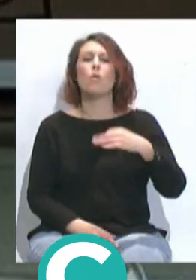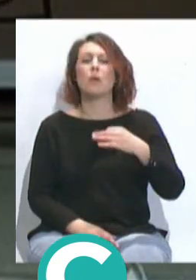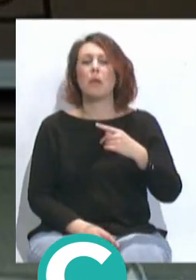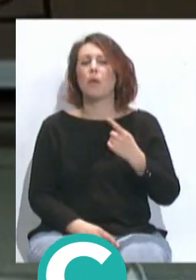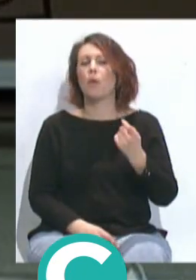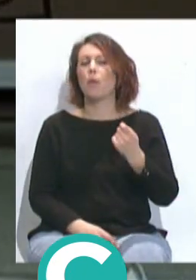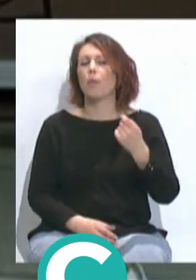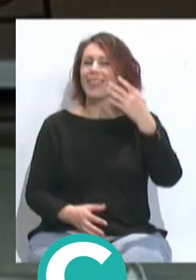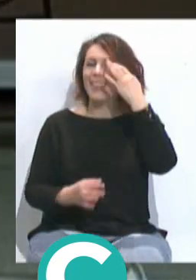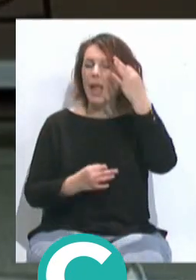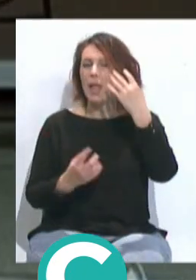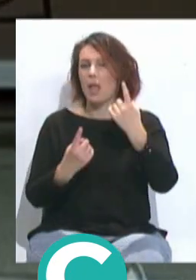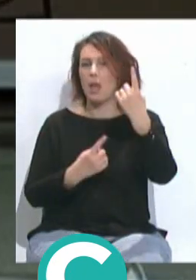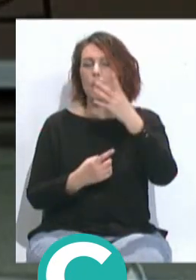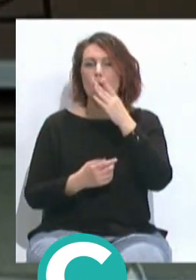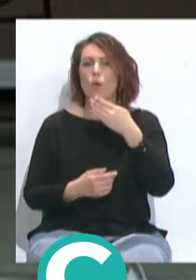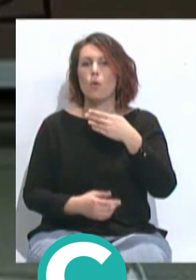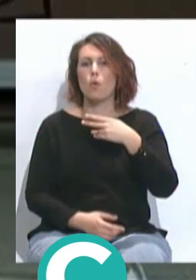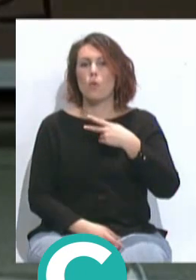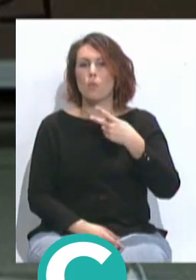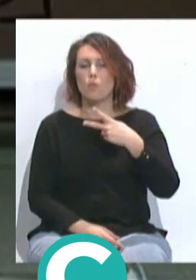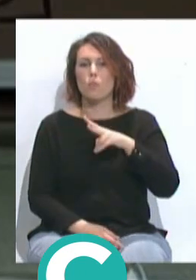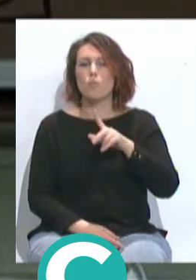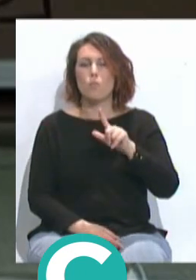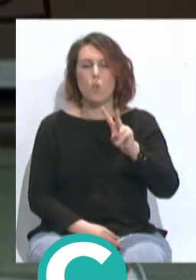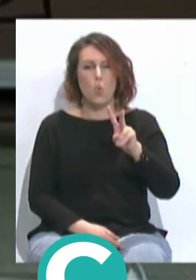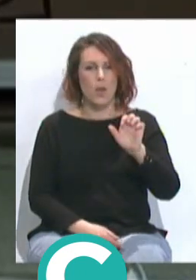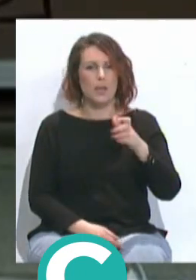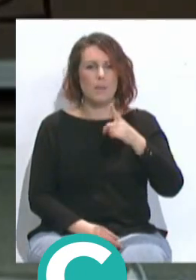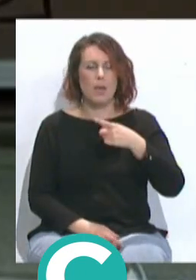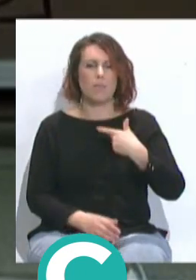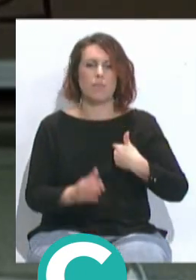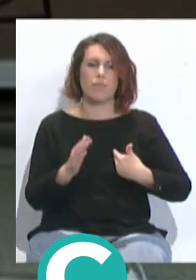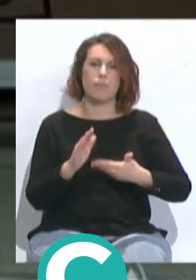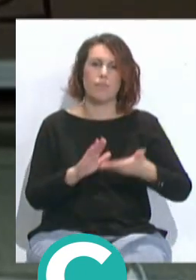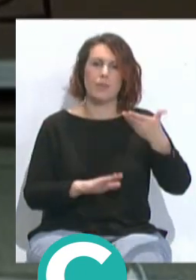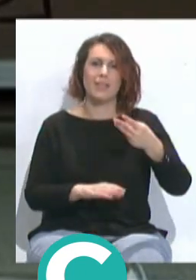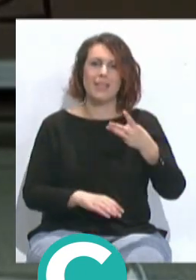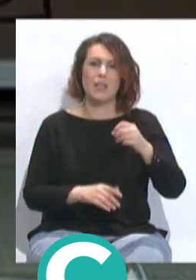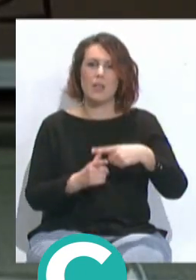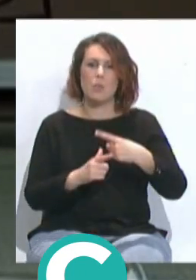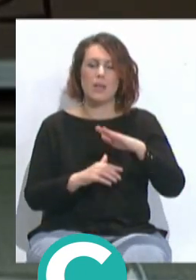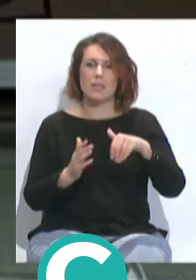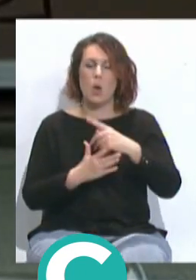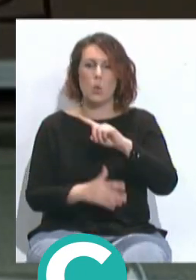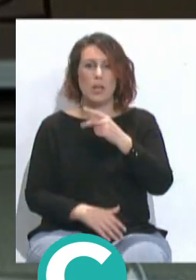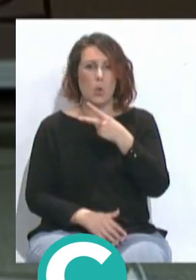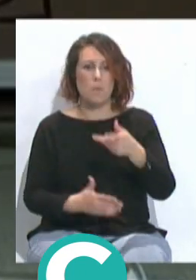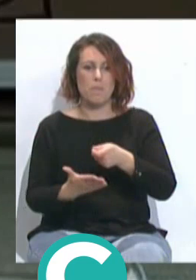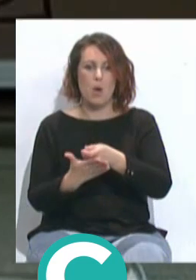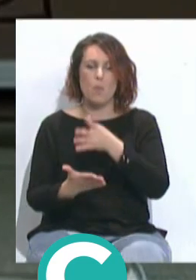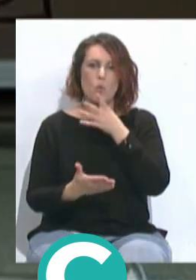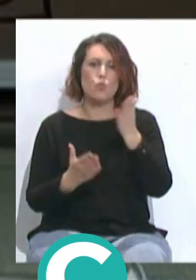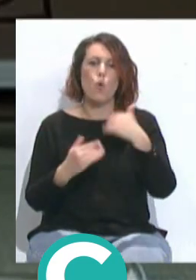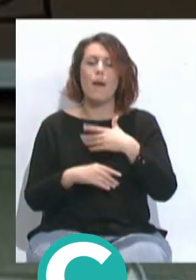porque la blue también nos lo subieron hace 8 meses de 30 céntimos a 1 euro porque supuestamente no